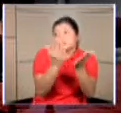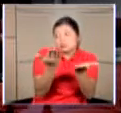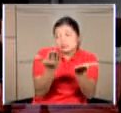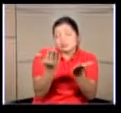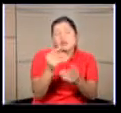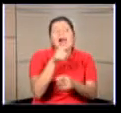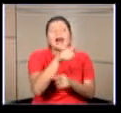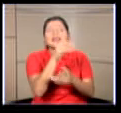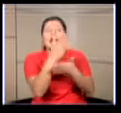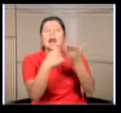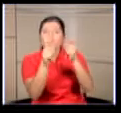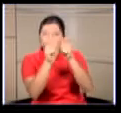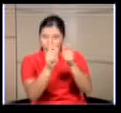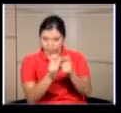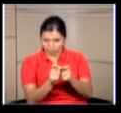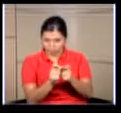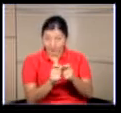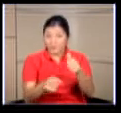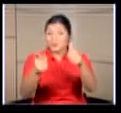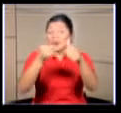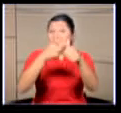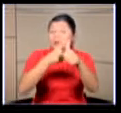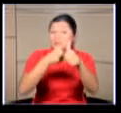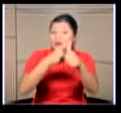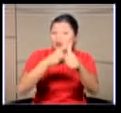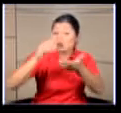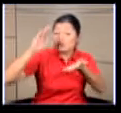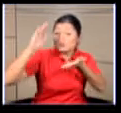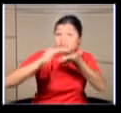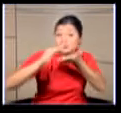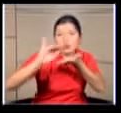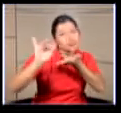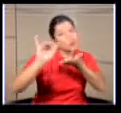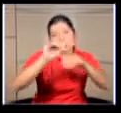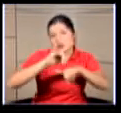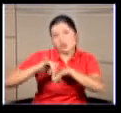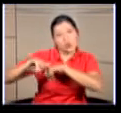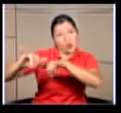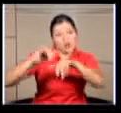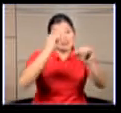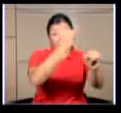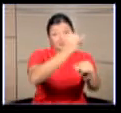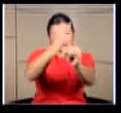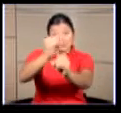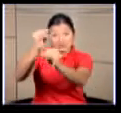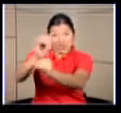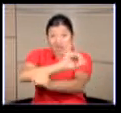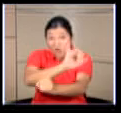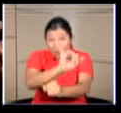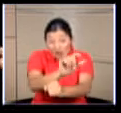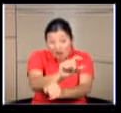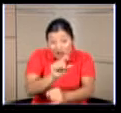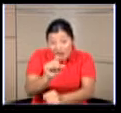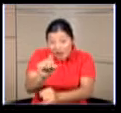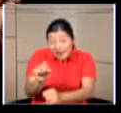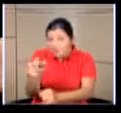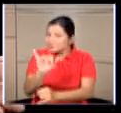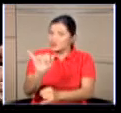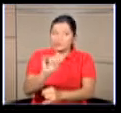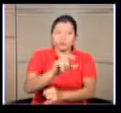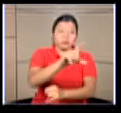Aquí hay varios puntos. Primero, el recorte no fue uniforme entre todas las instituciones. Entonces hay instituciones donde se le está reduciendo